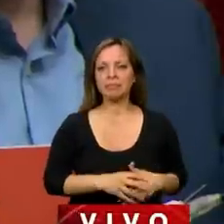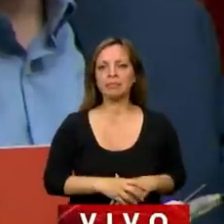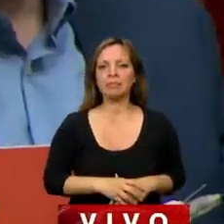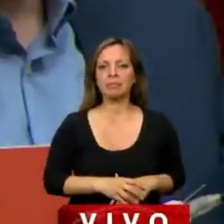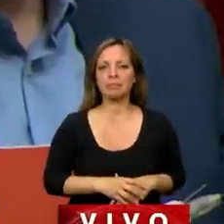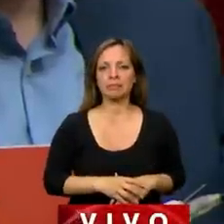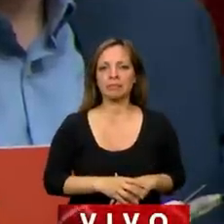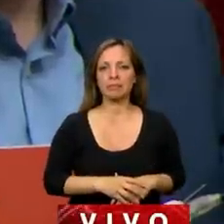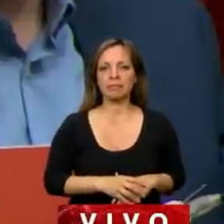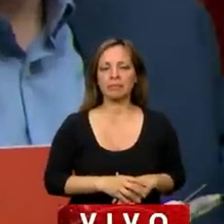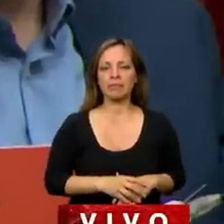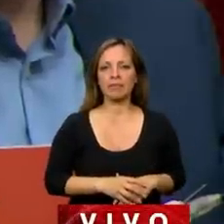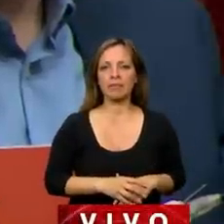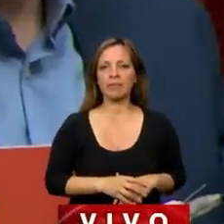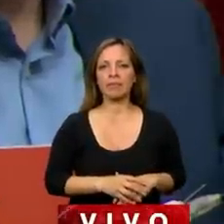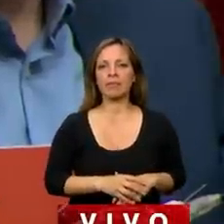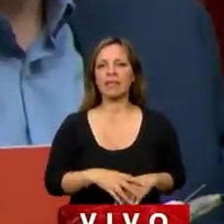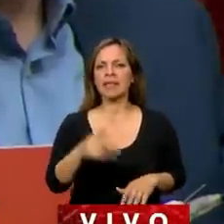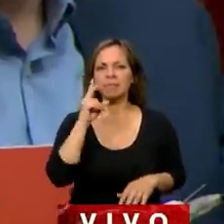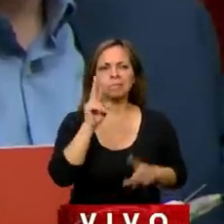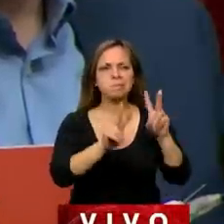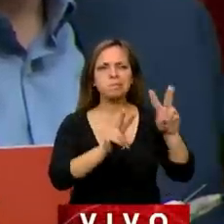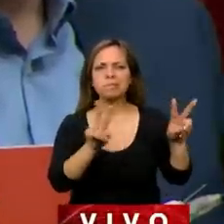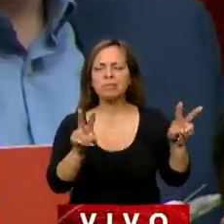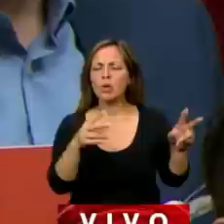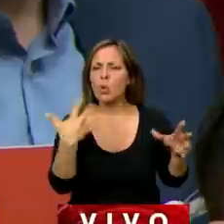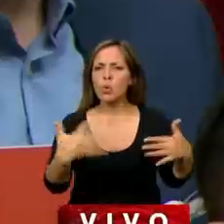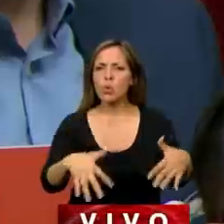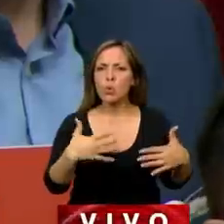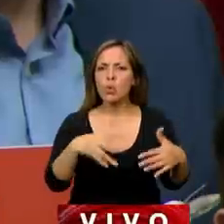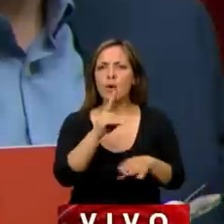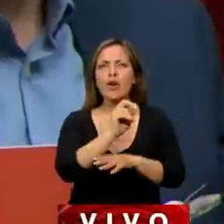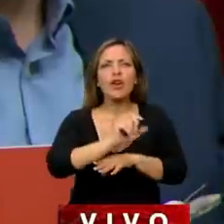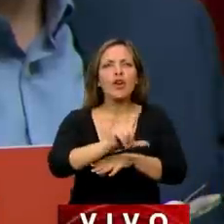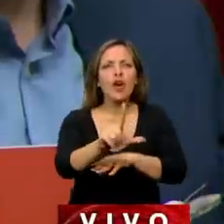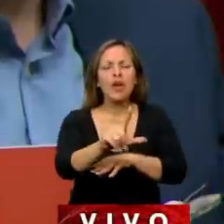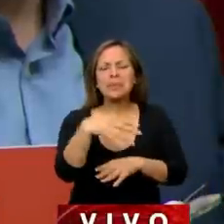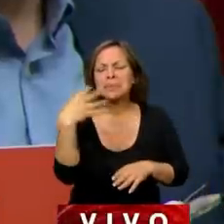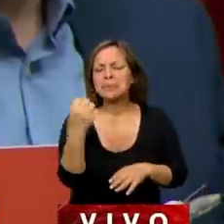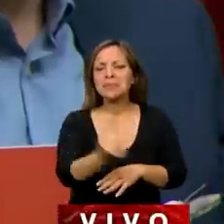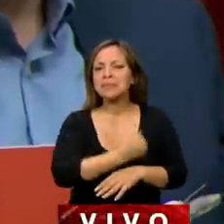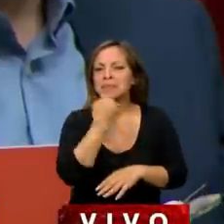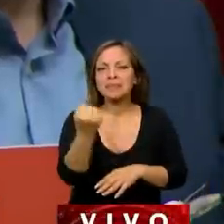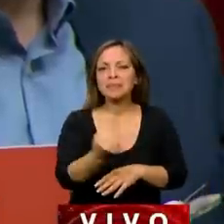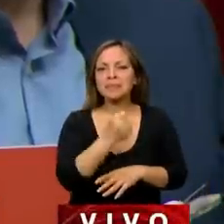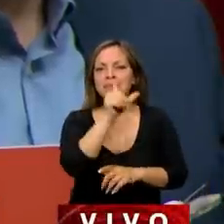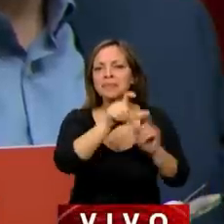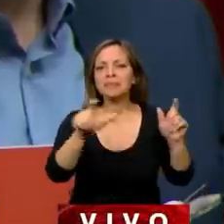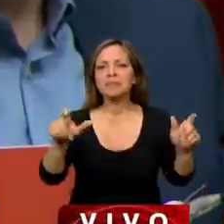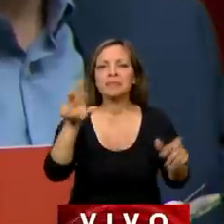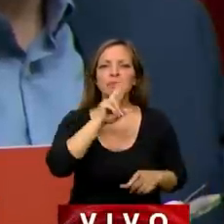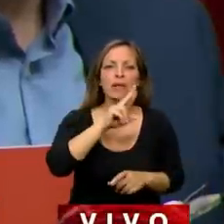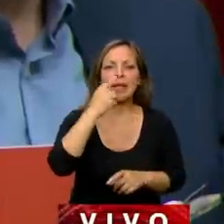la función estratégica insustituible de enfermeras y enfermeros